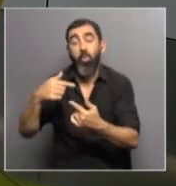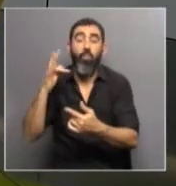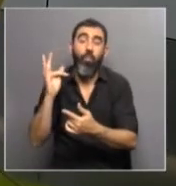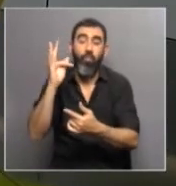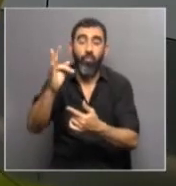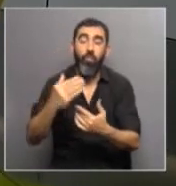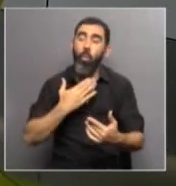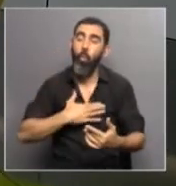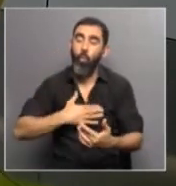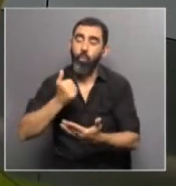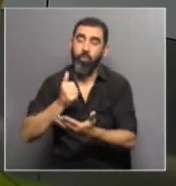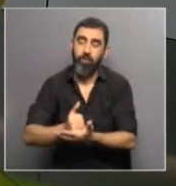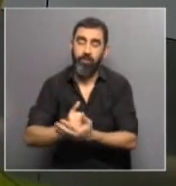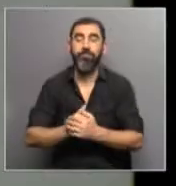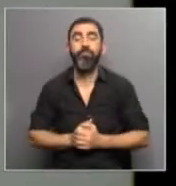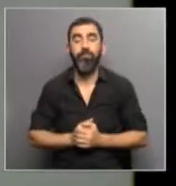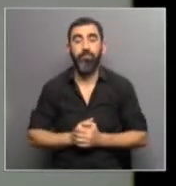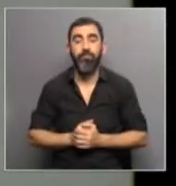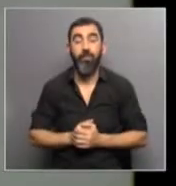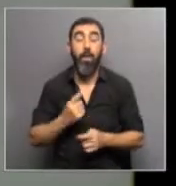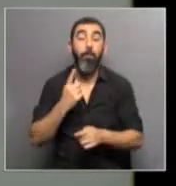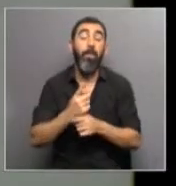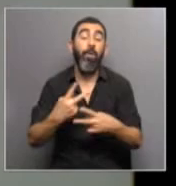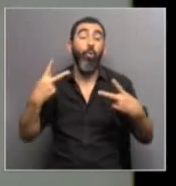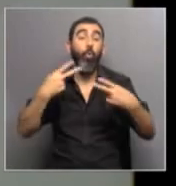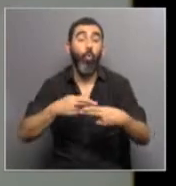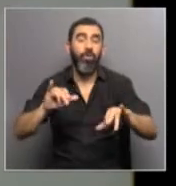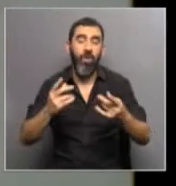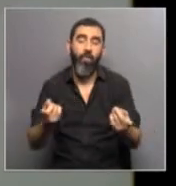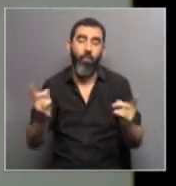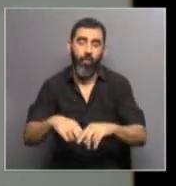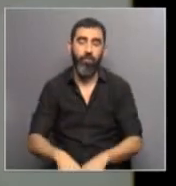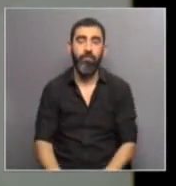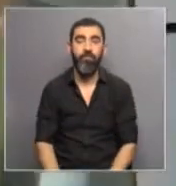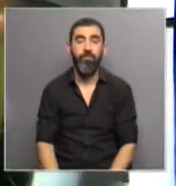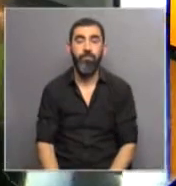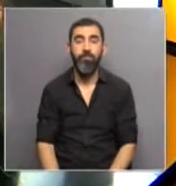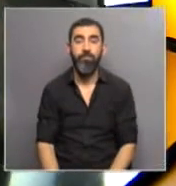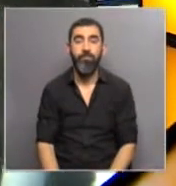siempre. Un gusto, a las órdenes, encantado. Primera pausa en Sobre Ciencia, ya volvemos, no se vayan.